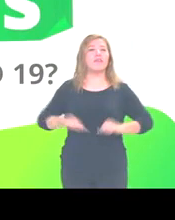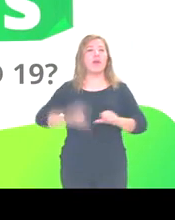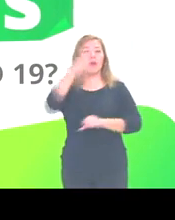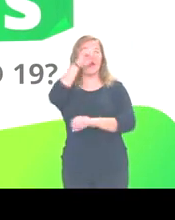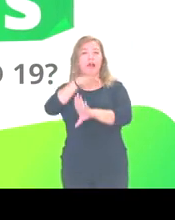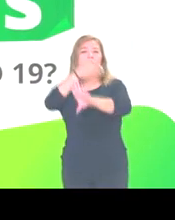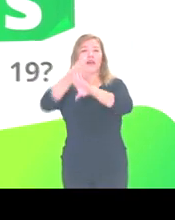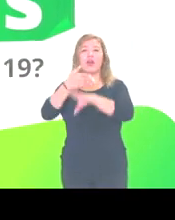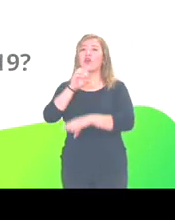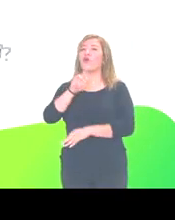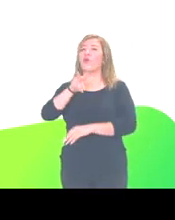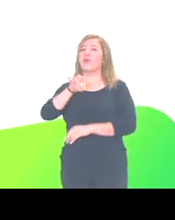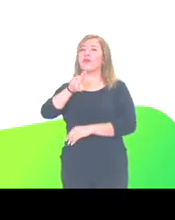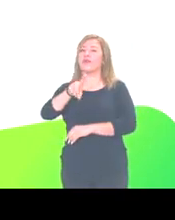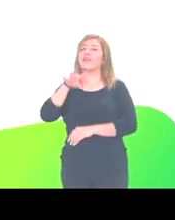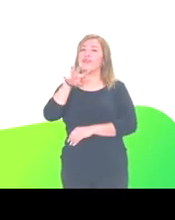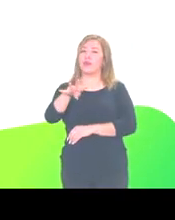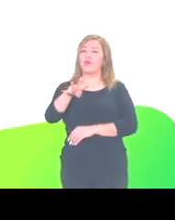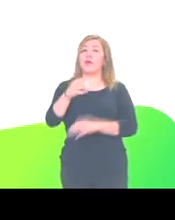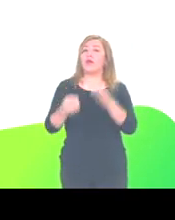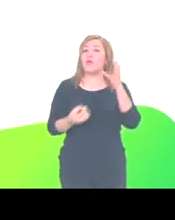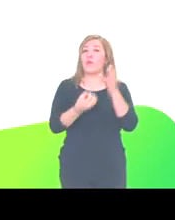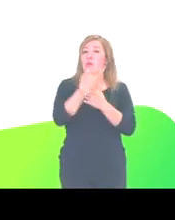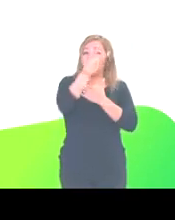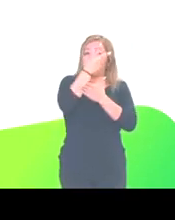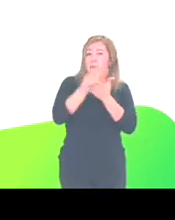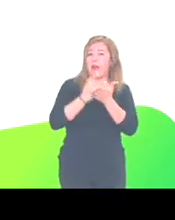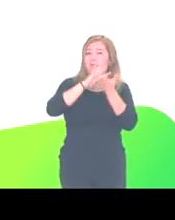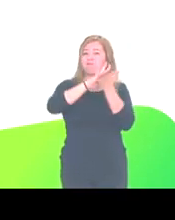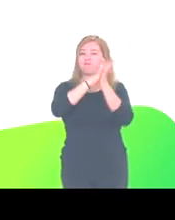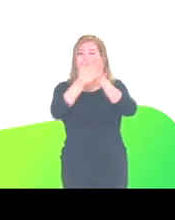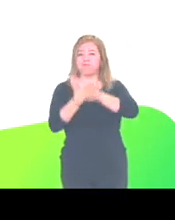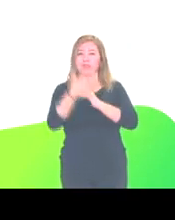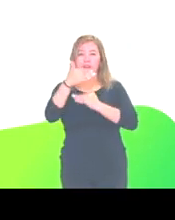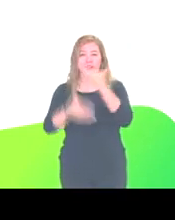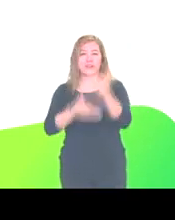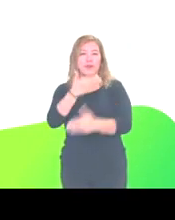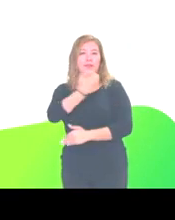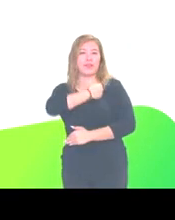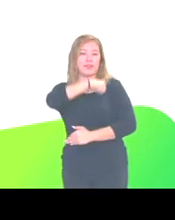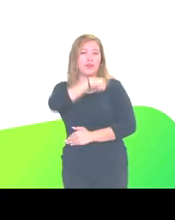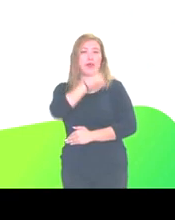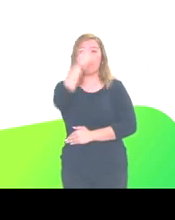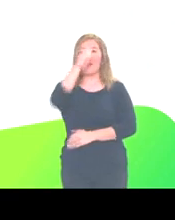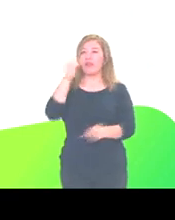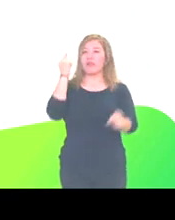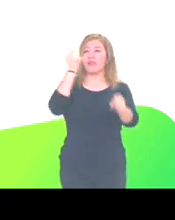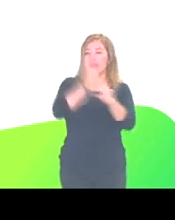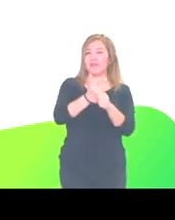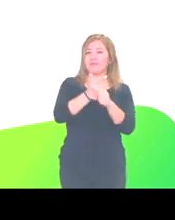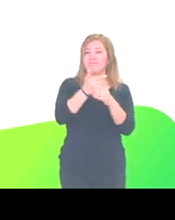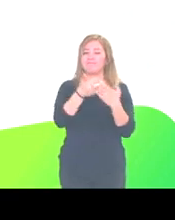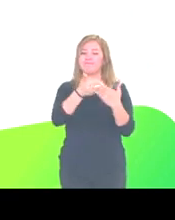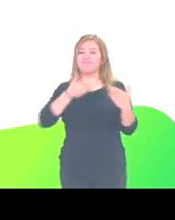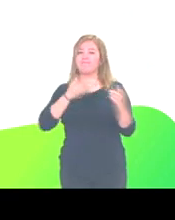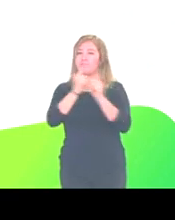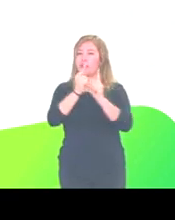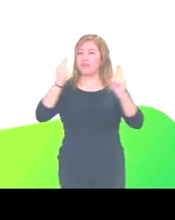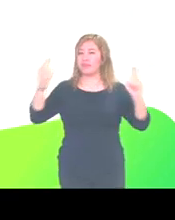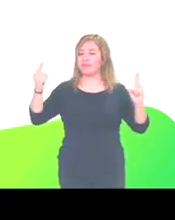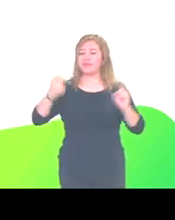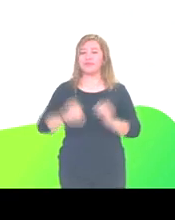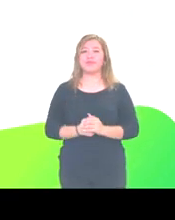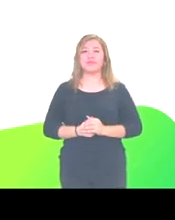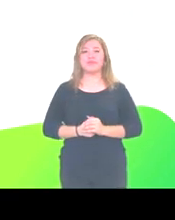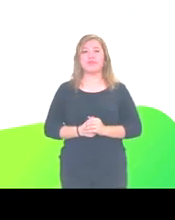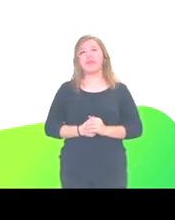acciones ante el COVID-19? Implementamos la reconversión de nuestro sistema de salud para la identificación temprana